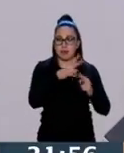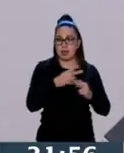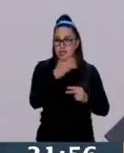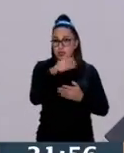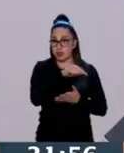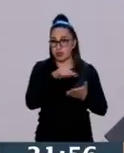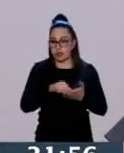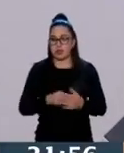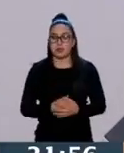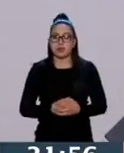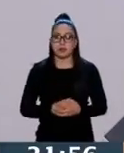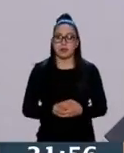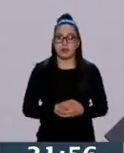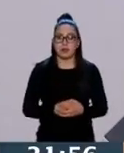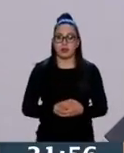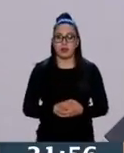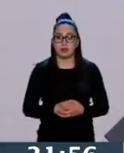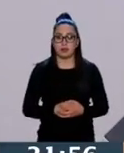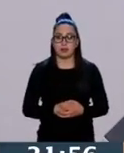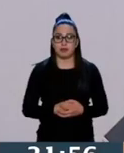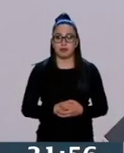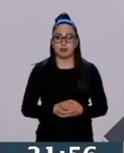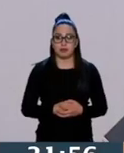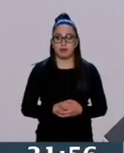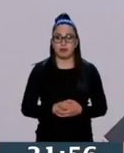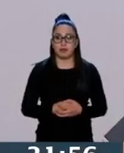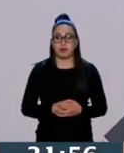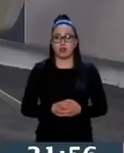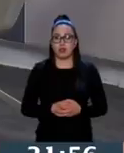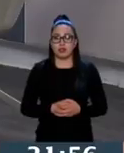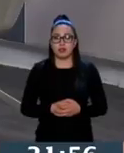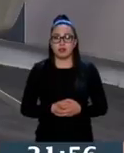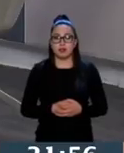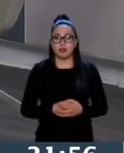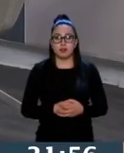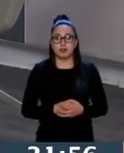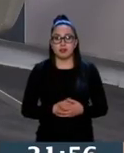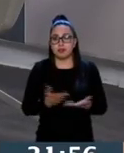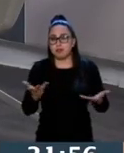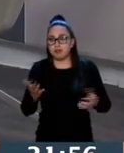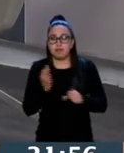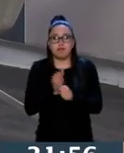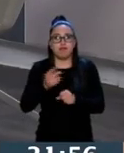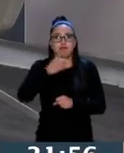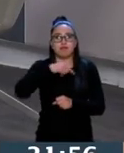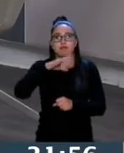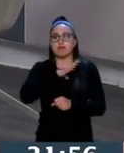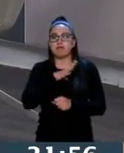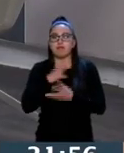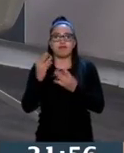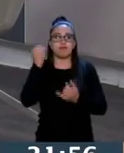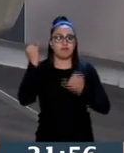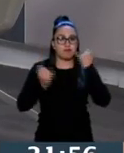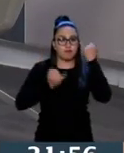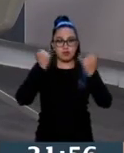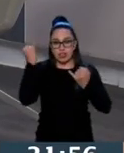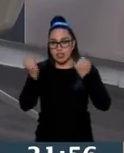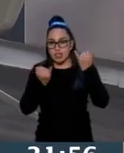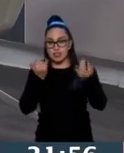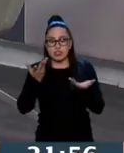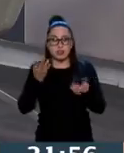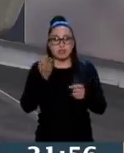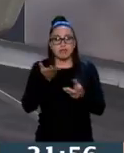del contexto que podamos referir, político incluso, de eso no se sigue que entonces hay